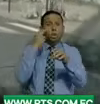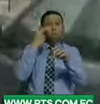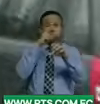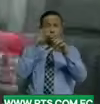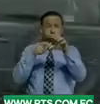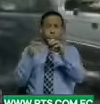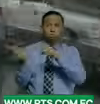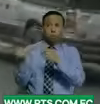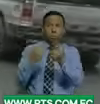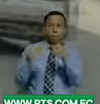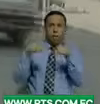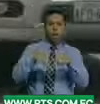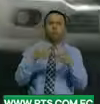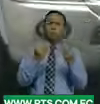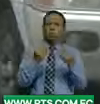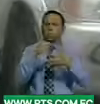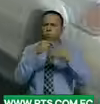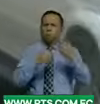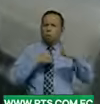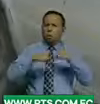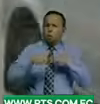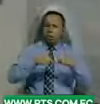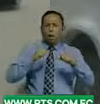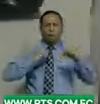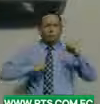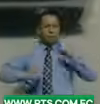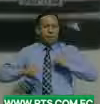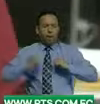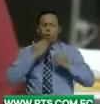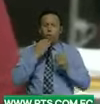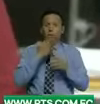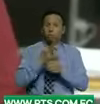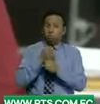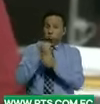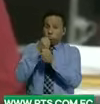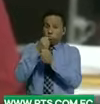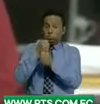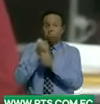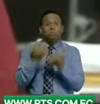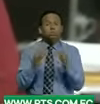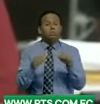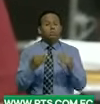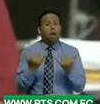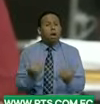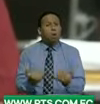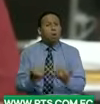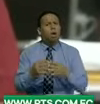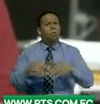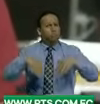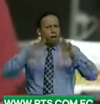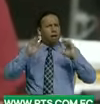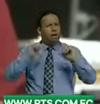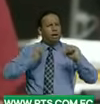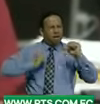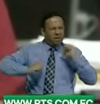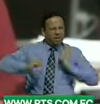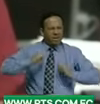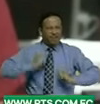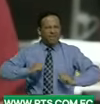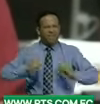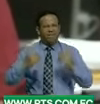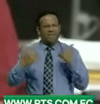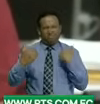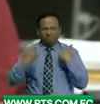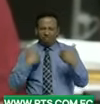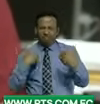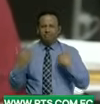varias actividades de entretenimiento sin dejar de lado la seguridad. Ahora vamos a tener eventos importantes, artísticos,